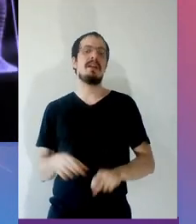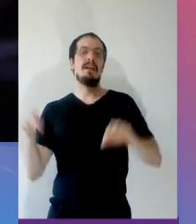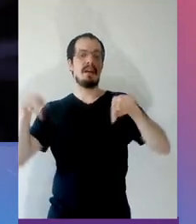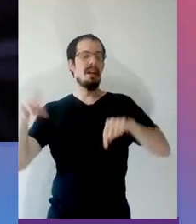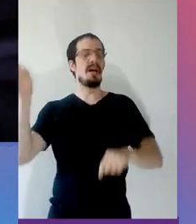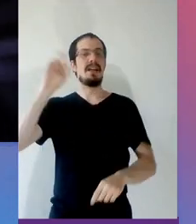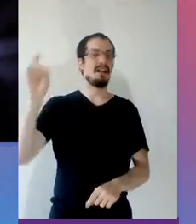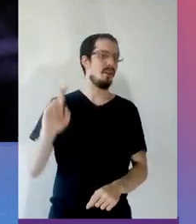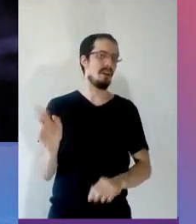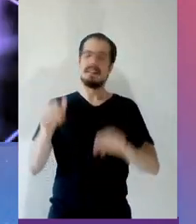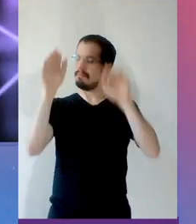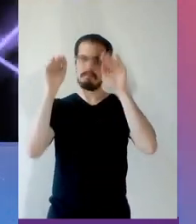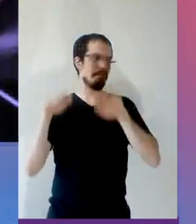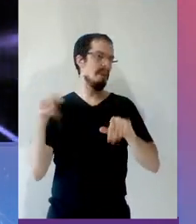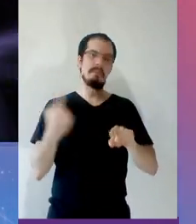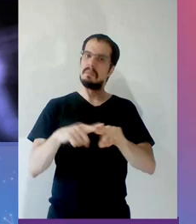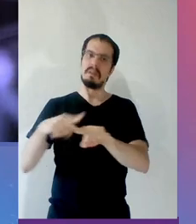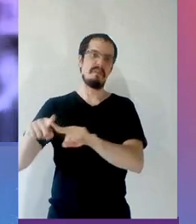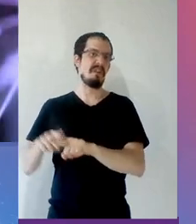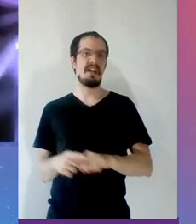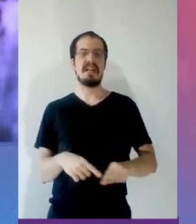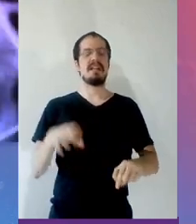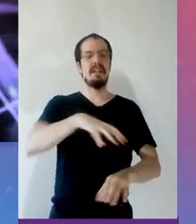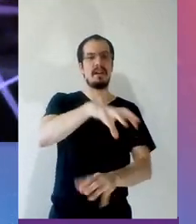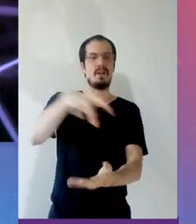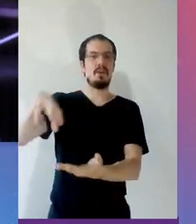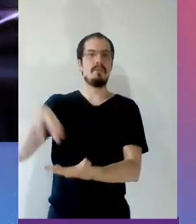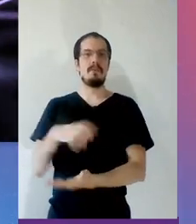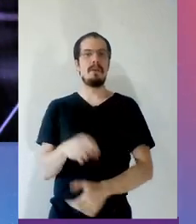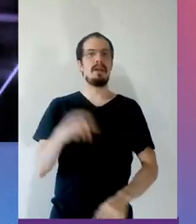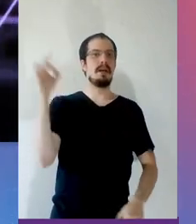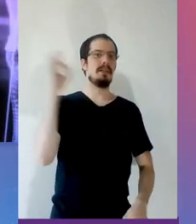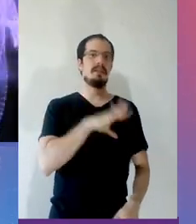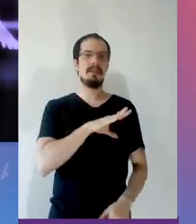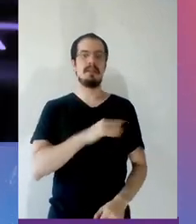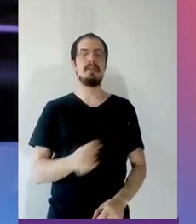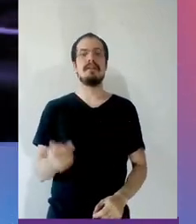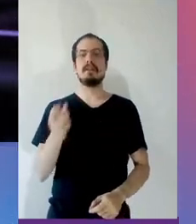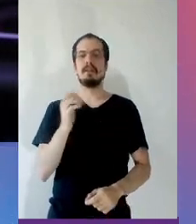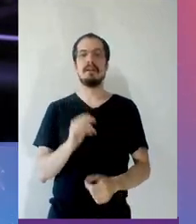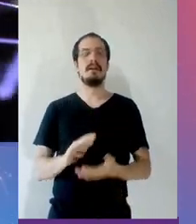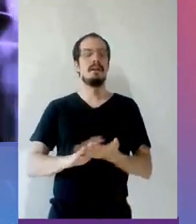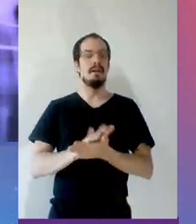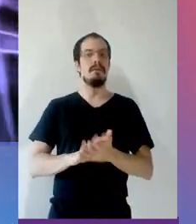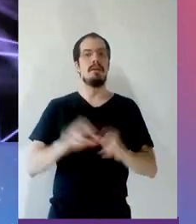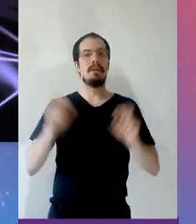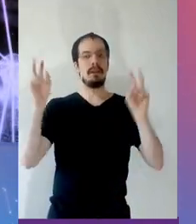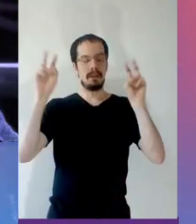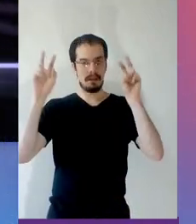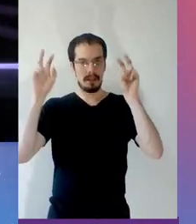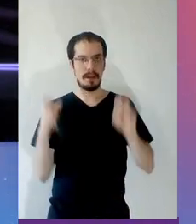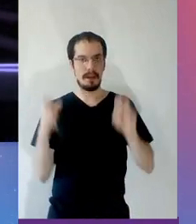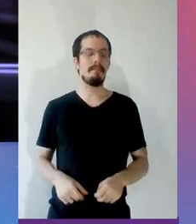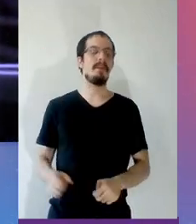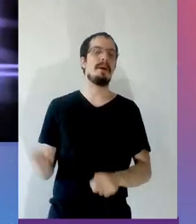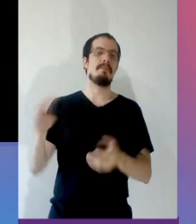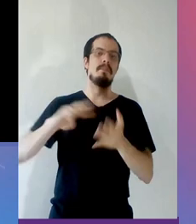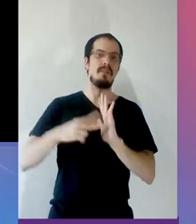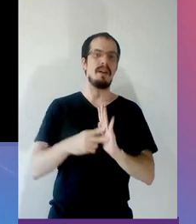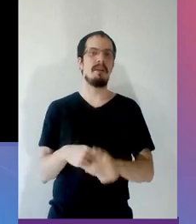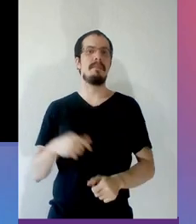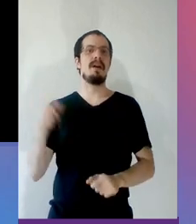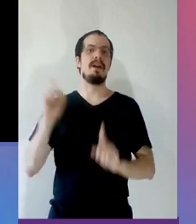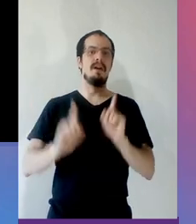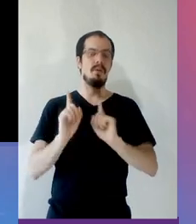del país, el tema de negligencia, ya entre comillas voy a hacerlo, negligencia de parte